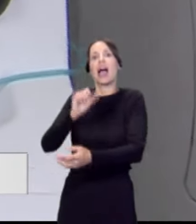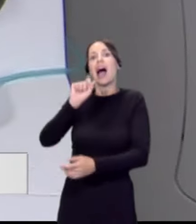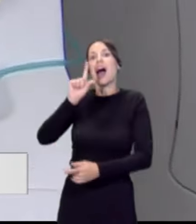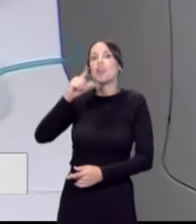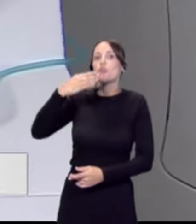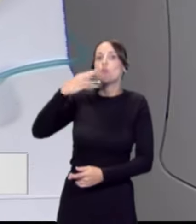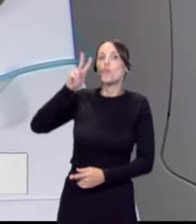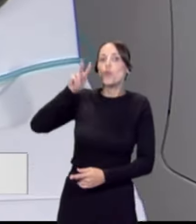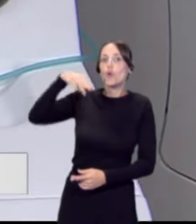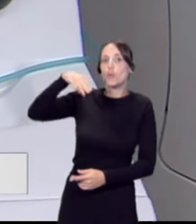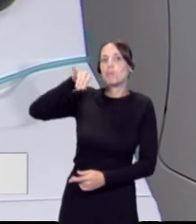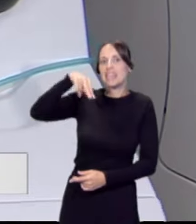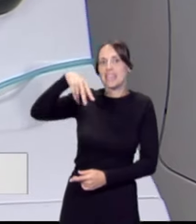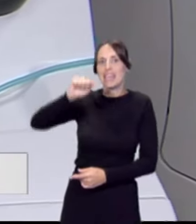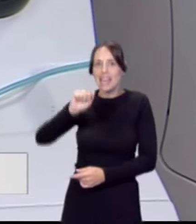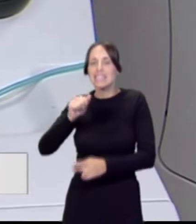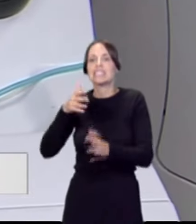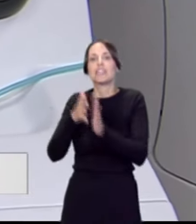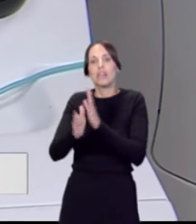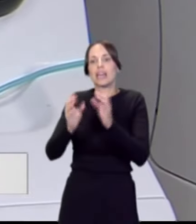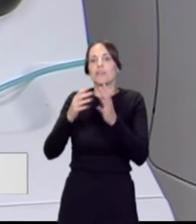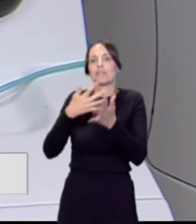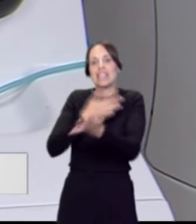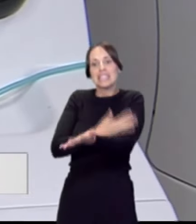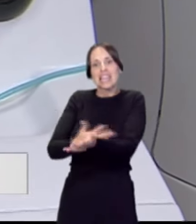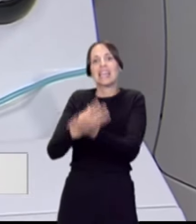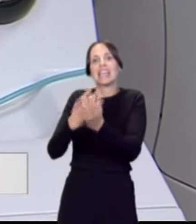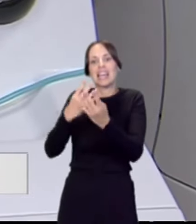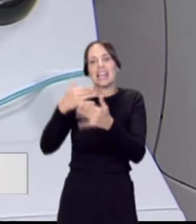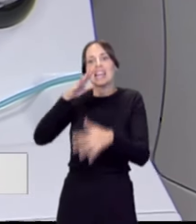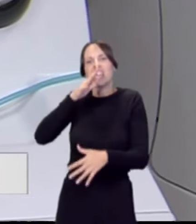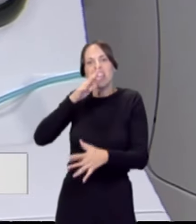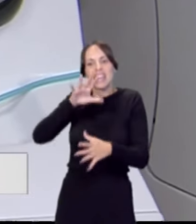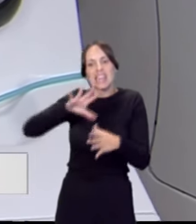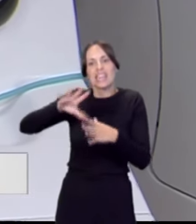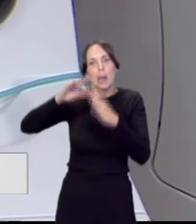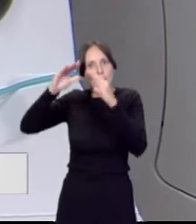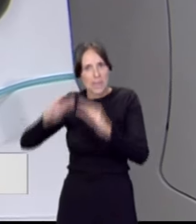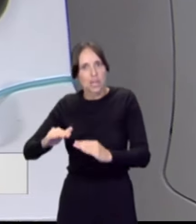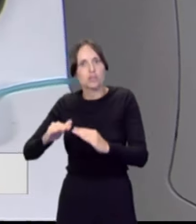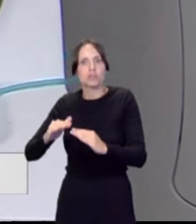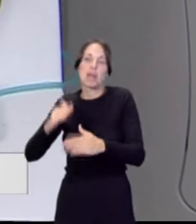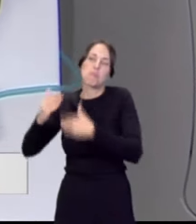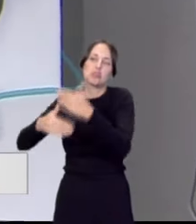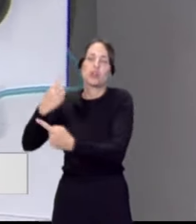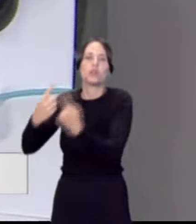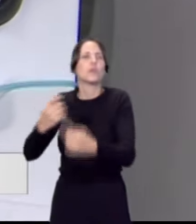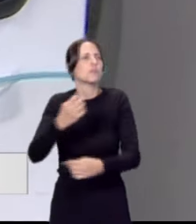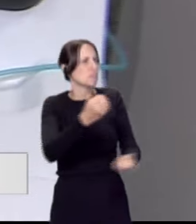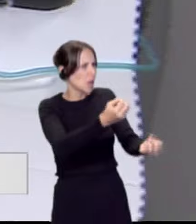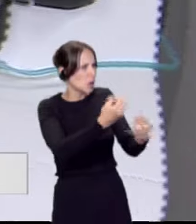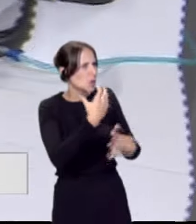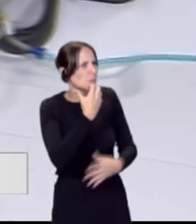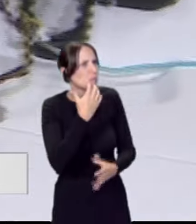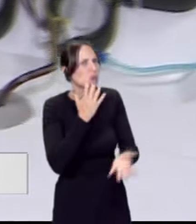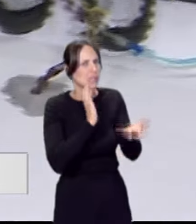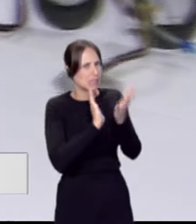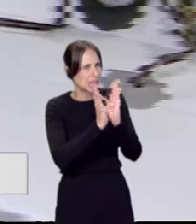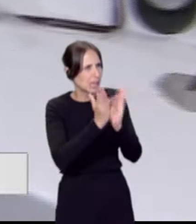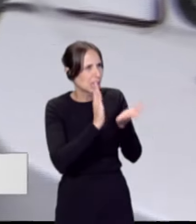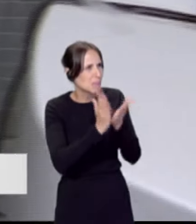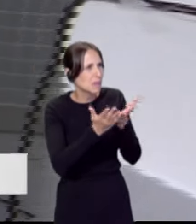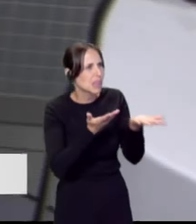y para ciertos procesos. Me contaban antes que se pueden utilizar para diferentes tratamientos, ¿no? Para,